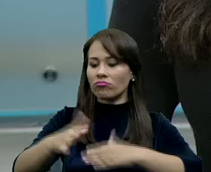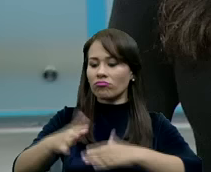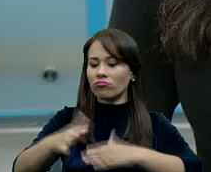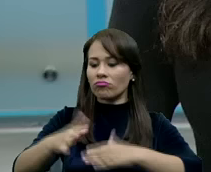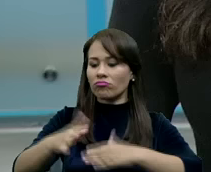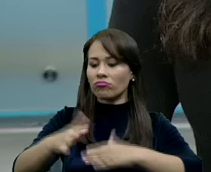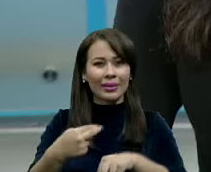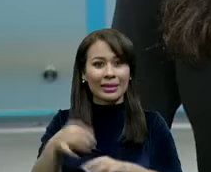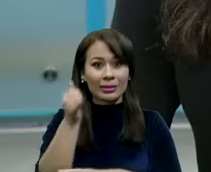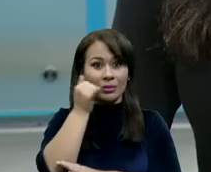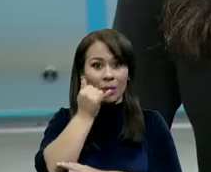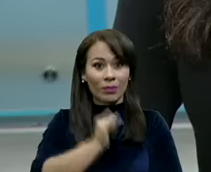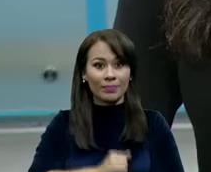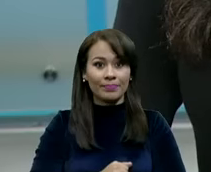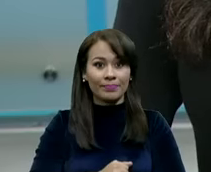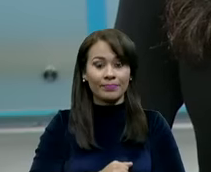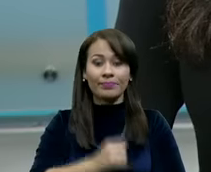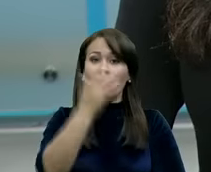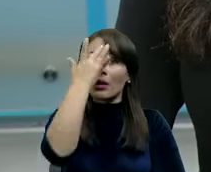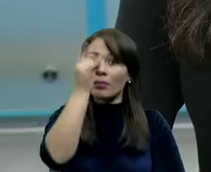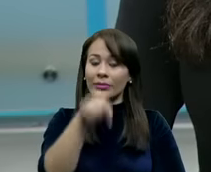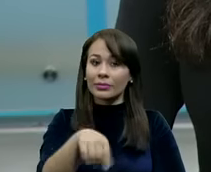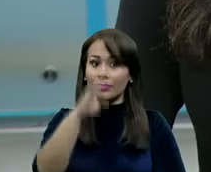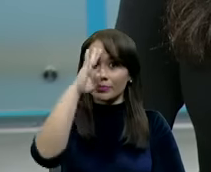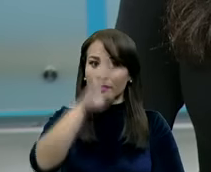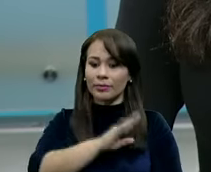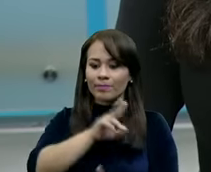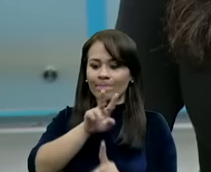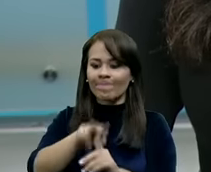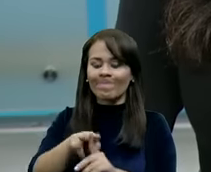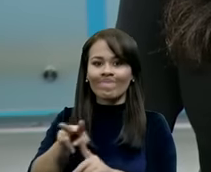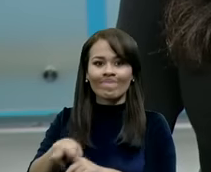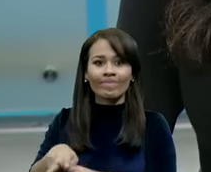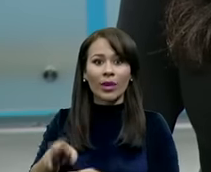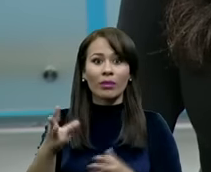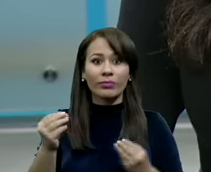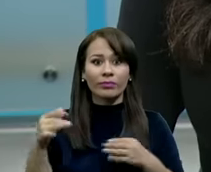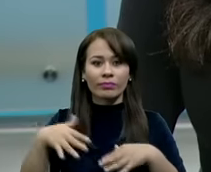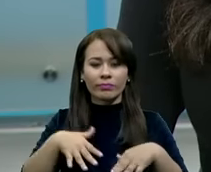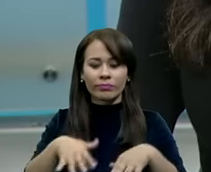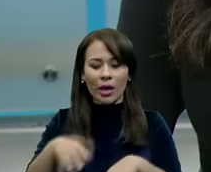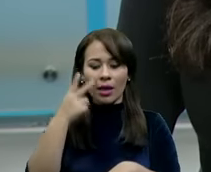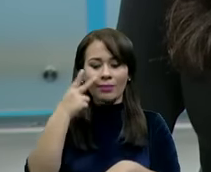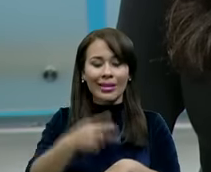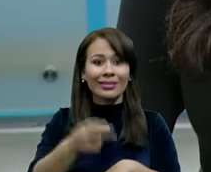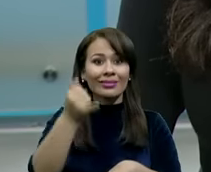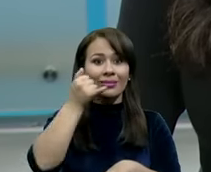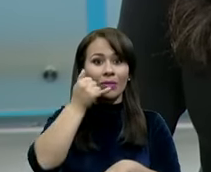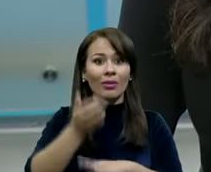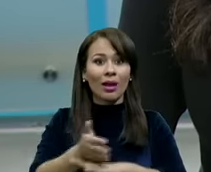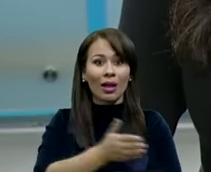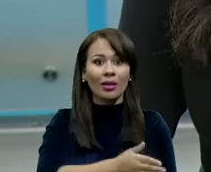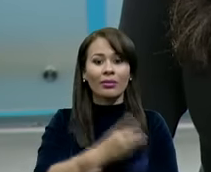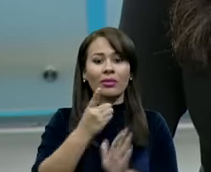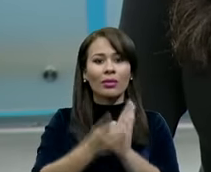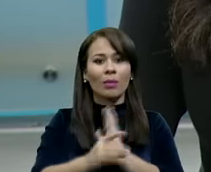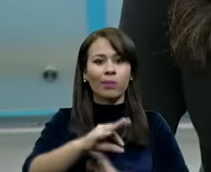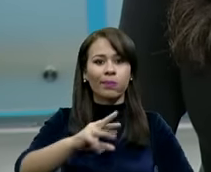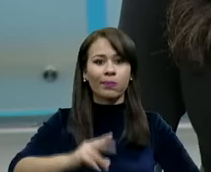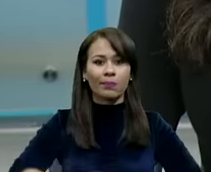policial de Guayaquil. La incursión uniformada permitió detectar la presencia de teléfonos celulares reportados como